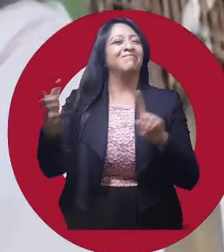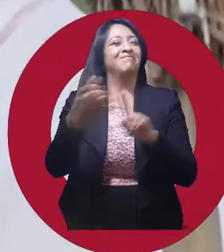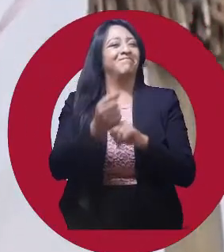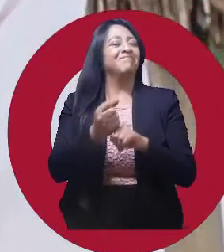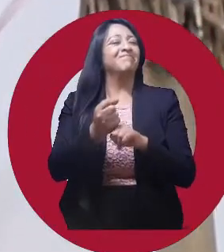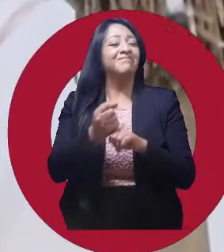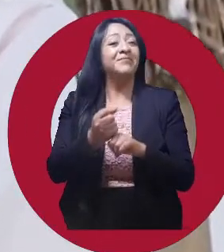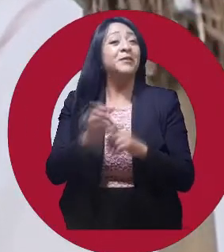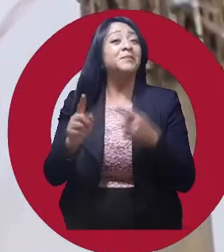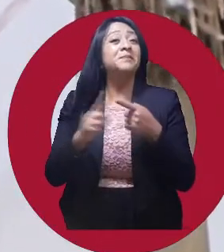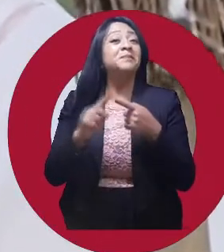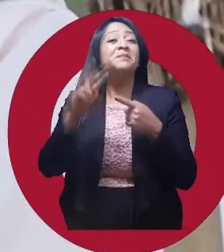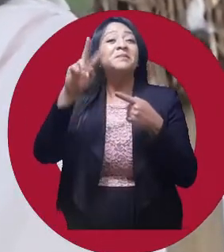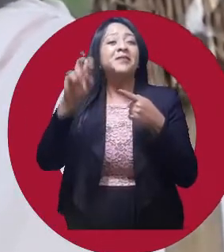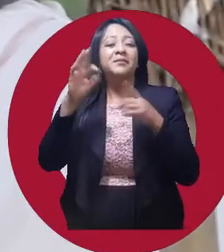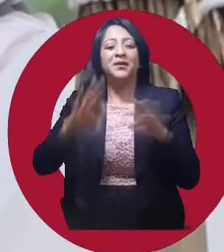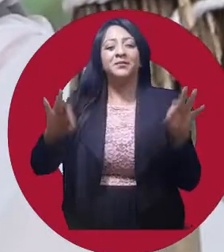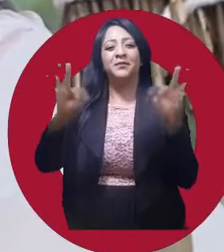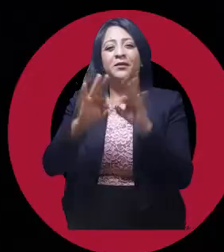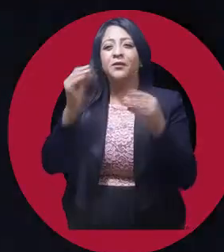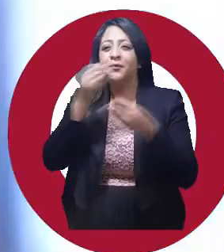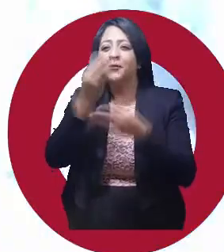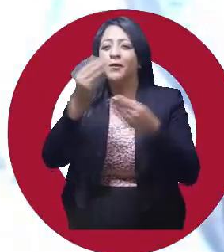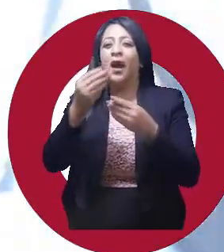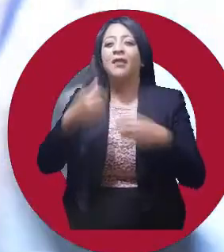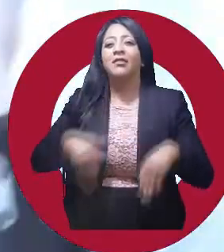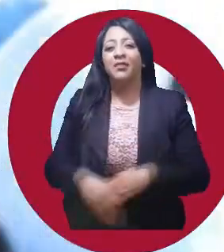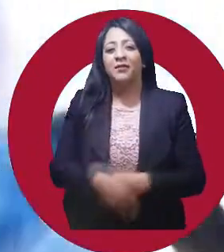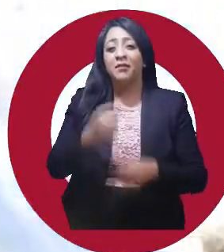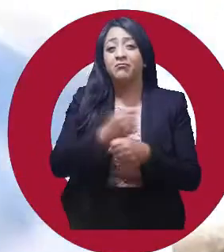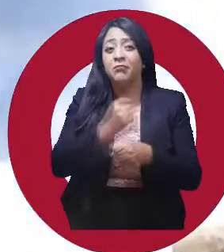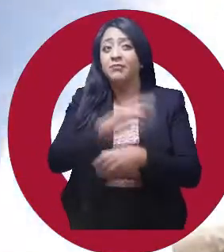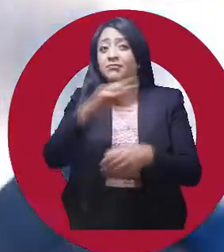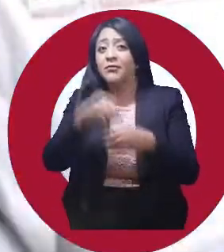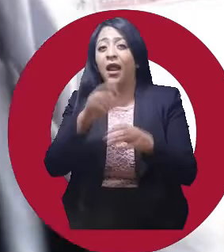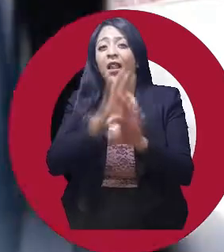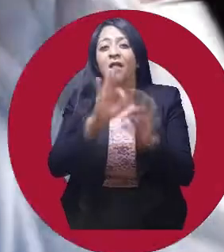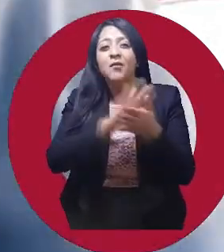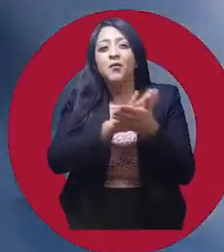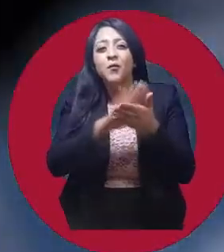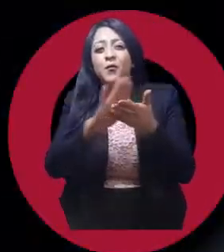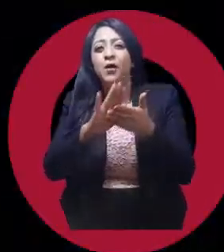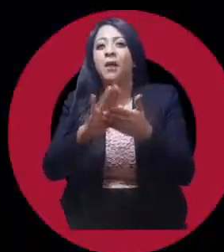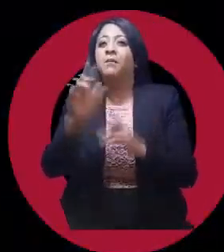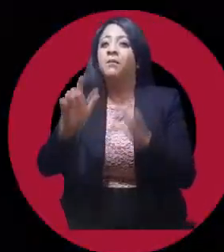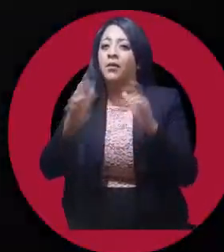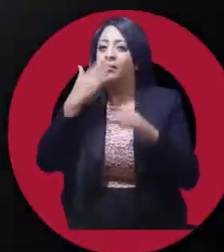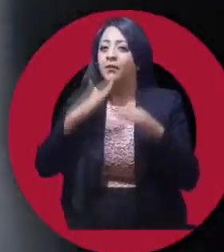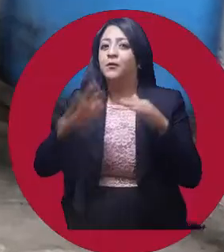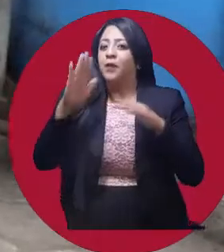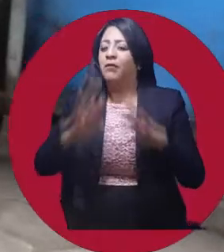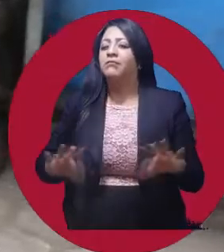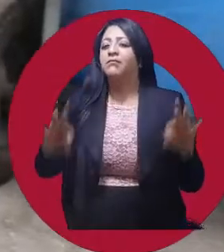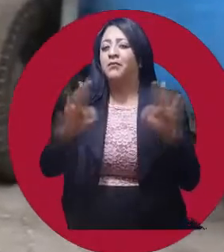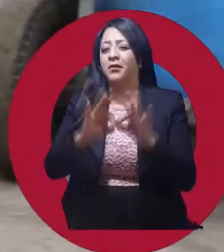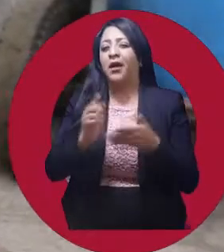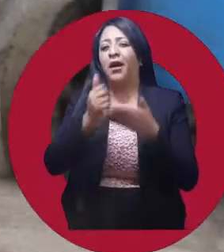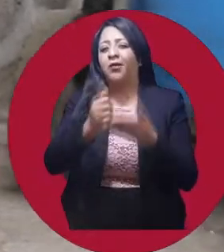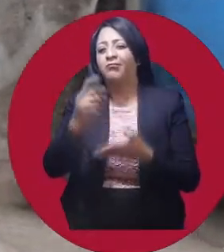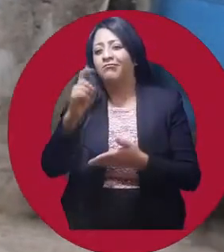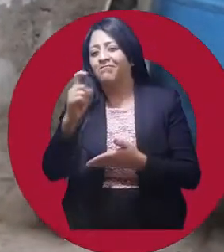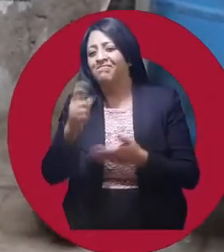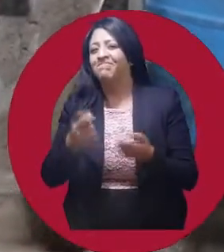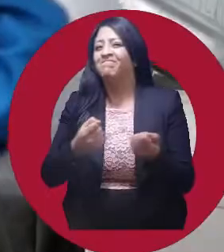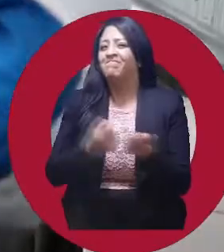Otavalo Informa. El primero se enmarca en hacer conocer el trabajo que se realiza para que Otavalo esté limpio y el compromiso que la ciudadanía debe adoptar